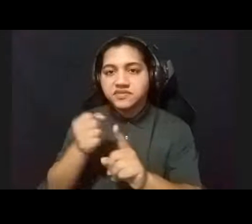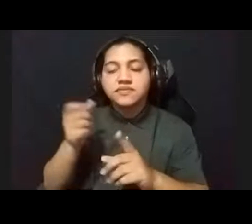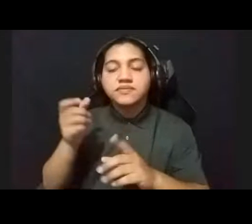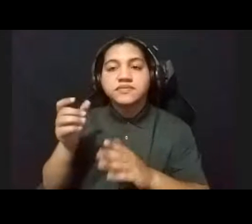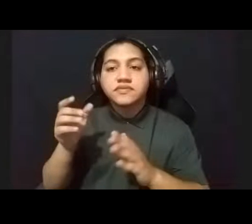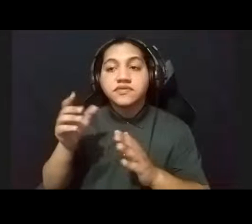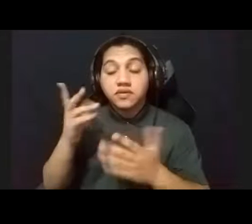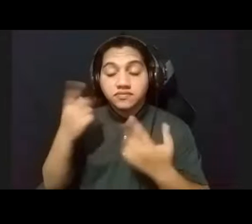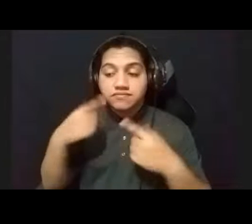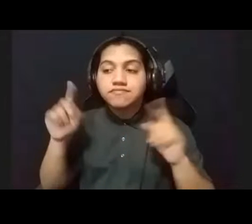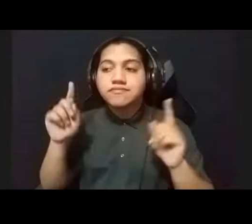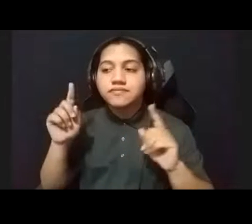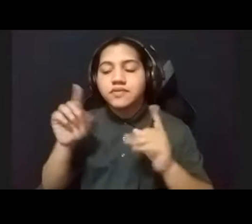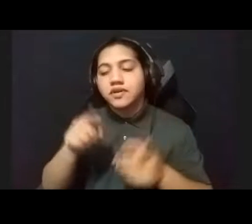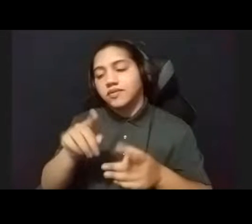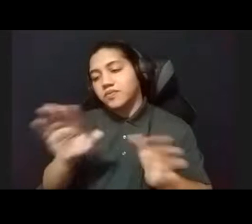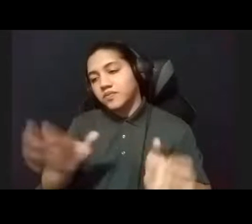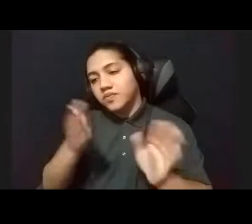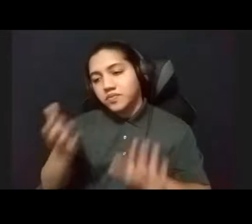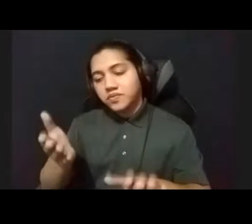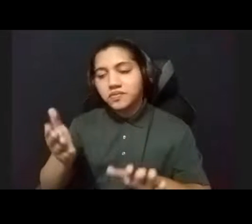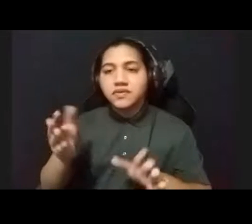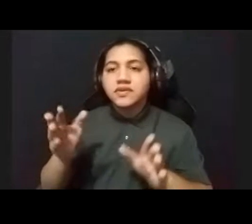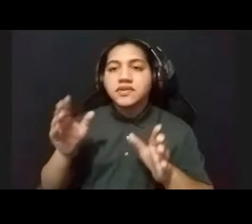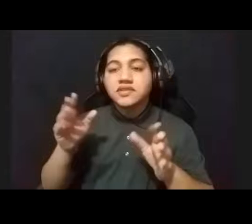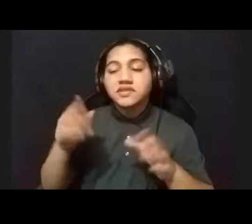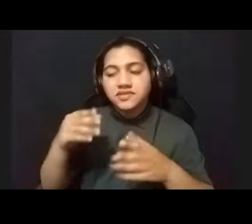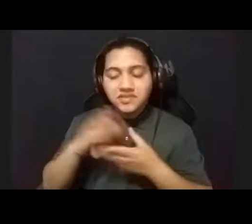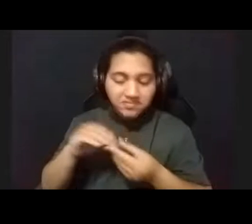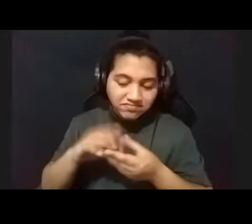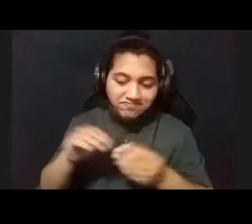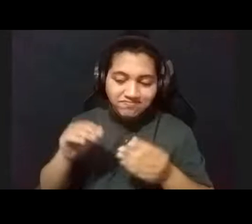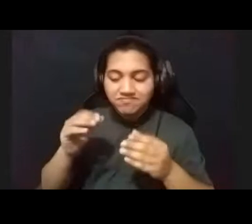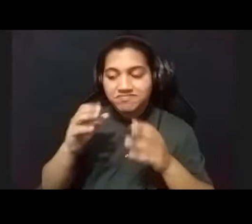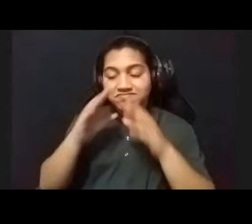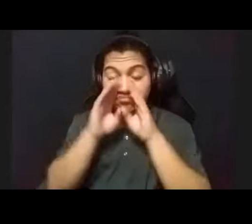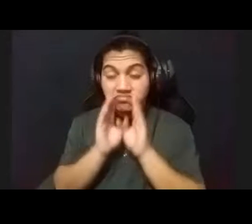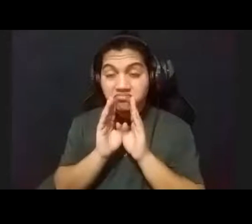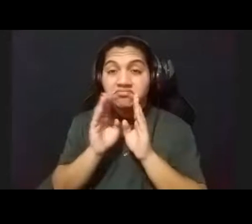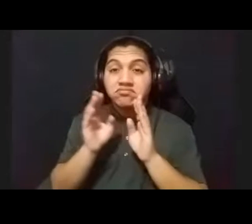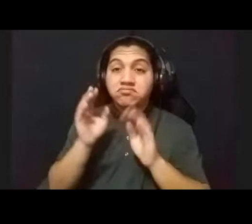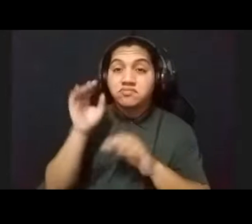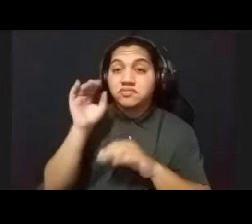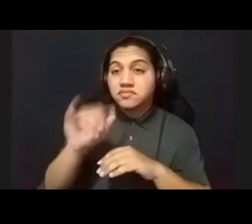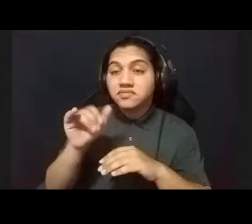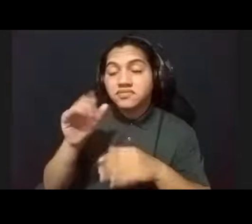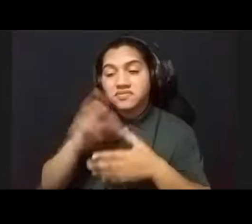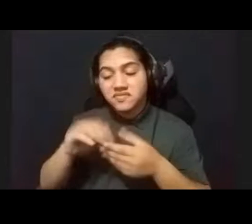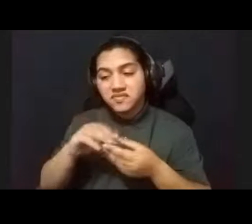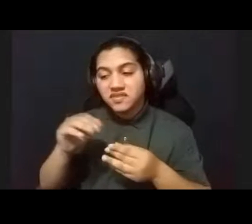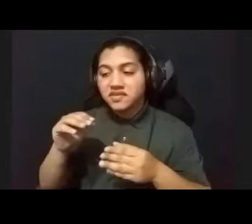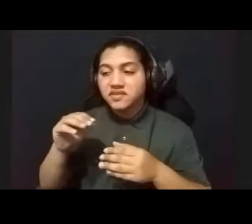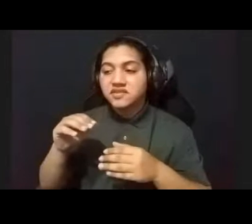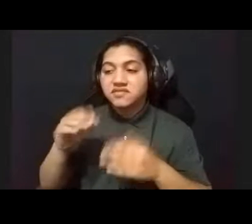lo hace, él muere. La historia es ciertamente trágica, por lo que compartir esta historia, particularmente en